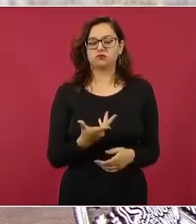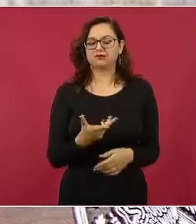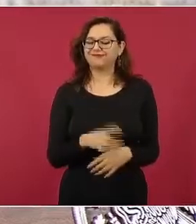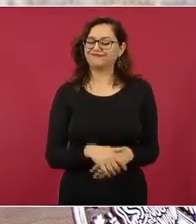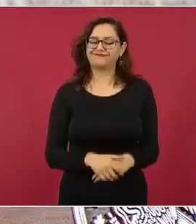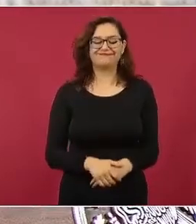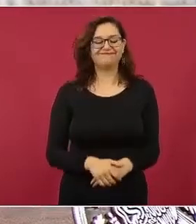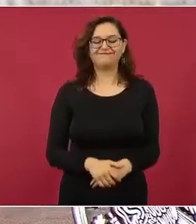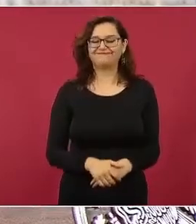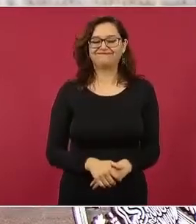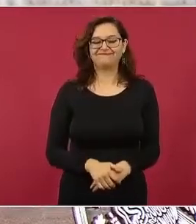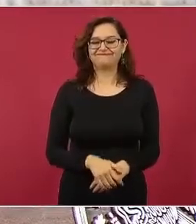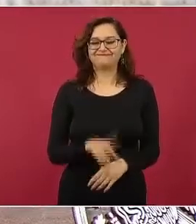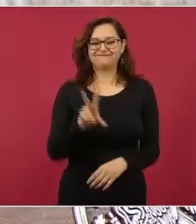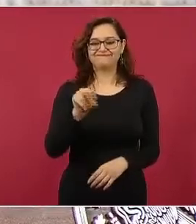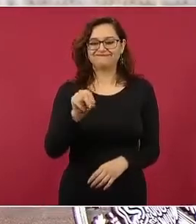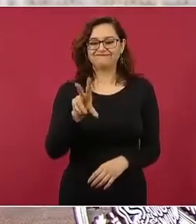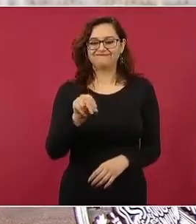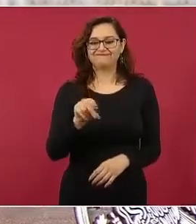preparado,